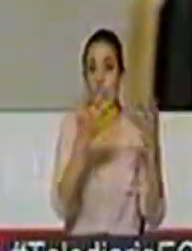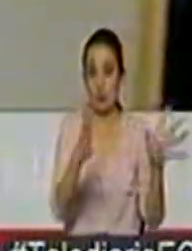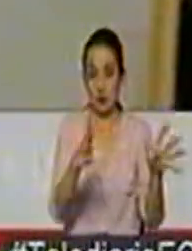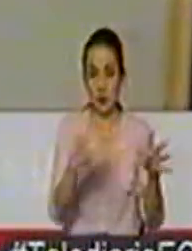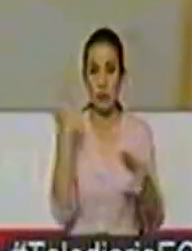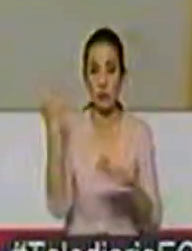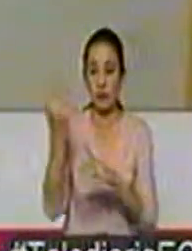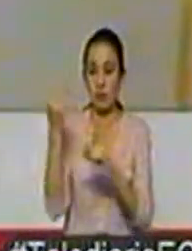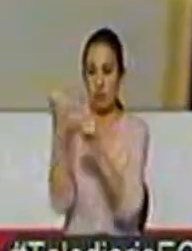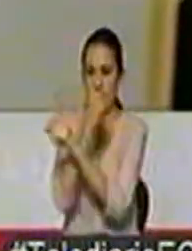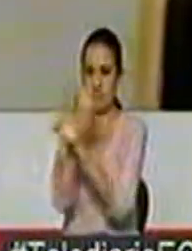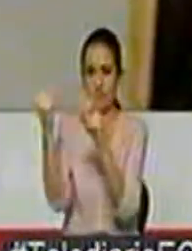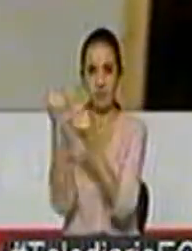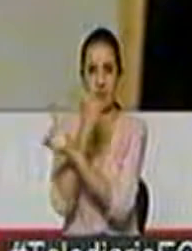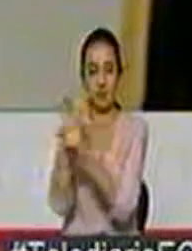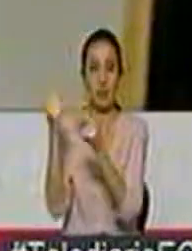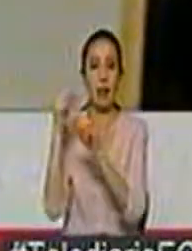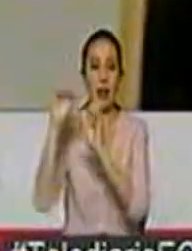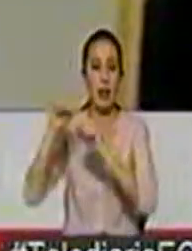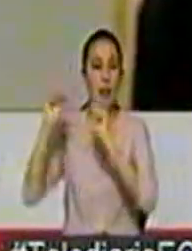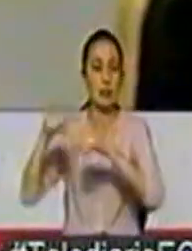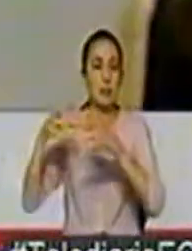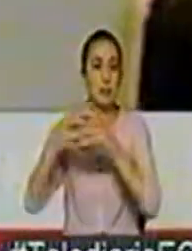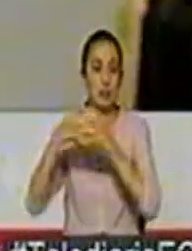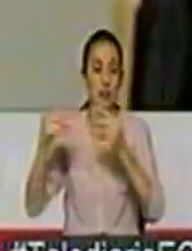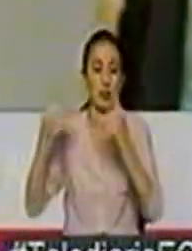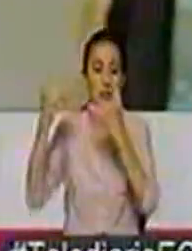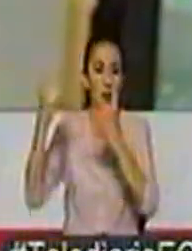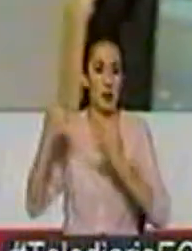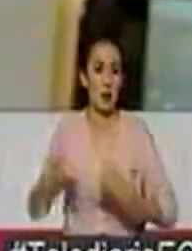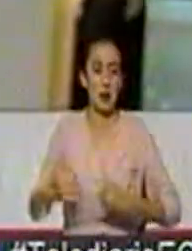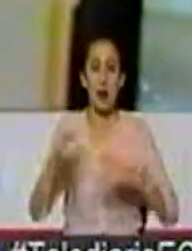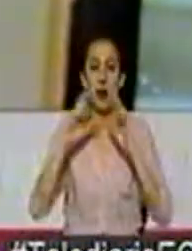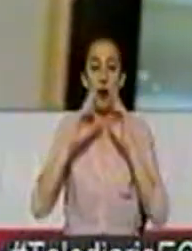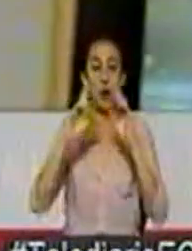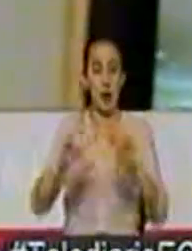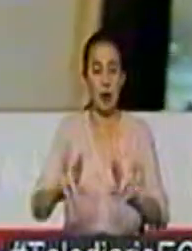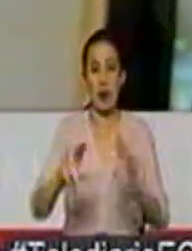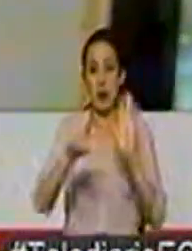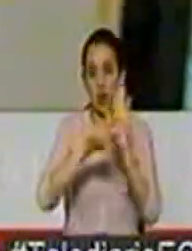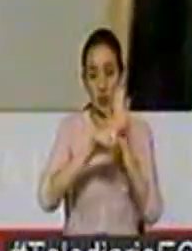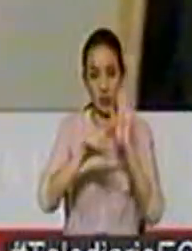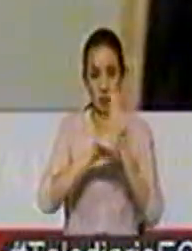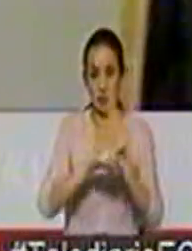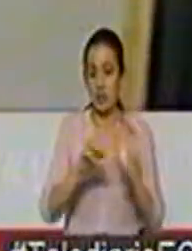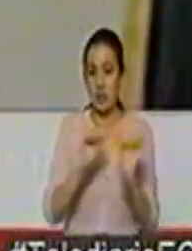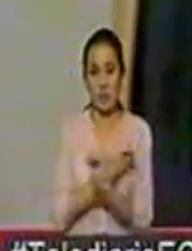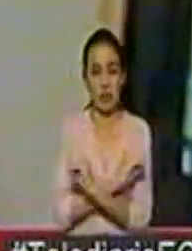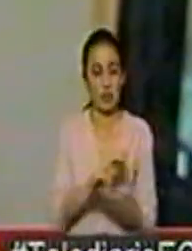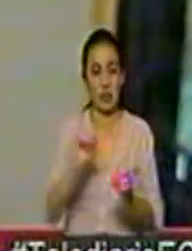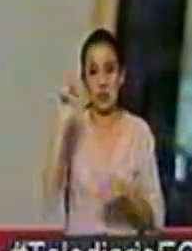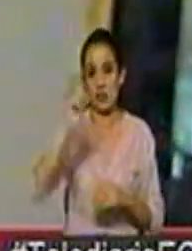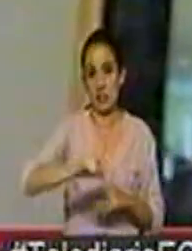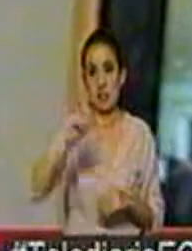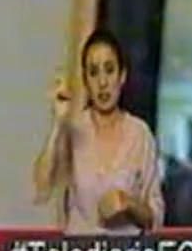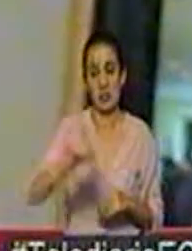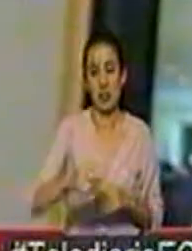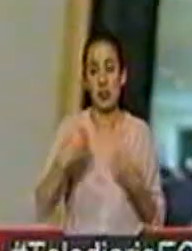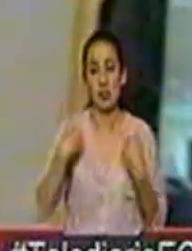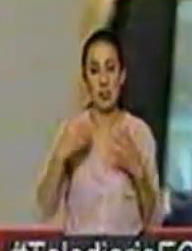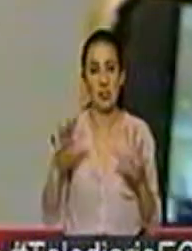las barbaridades que hemos visto y ahora medidas de este tipo que no son en absoluto necesarias y no